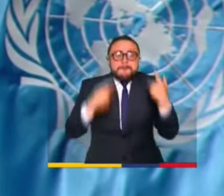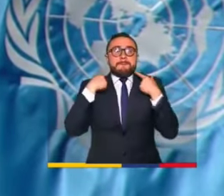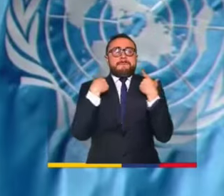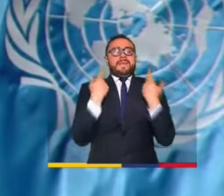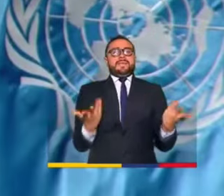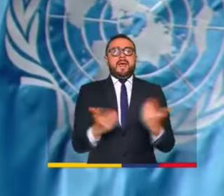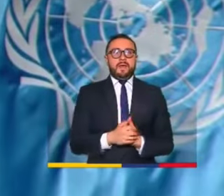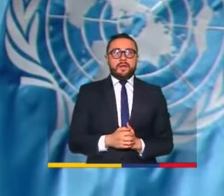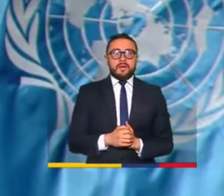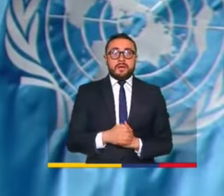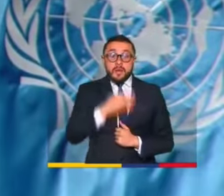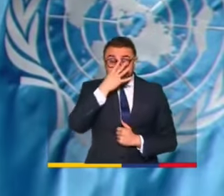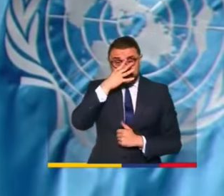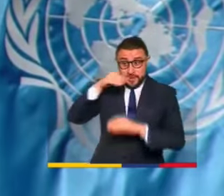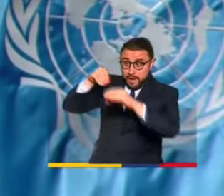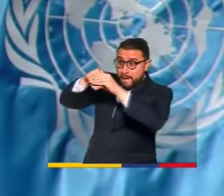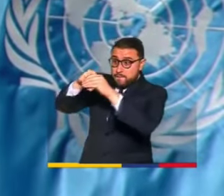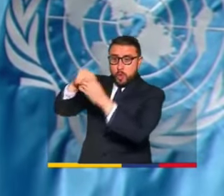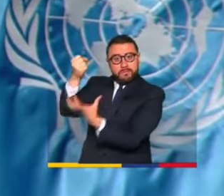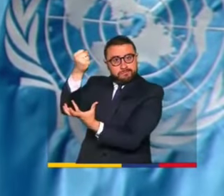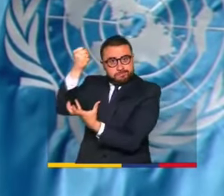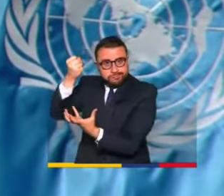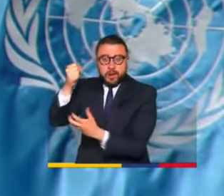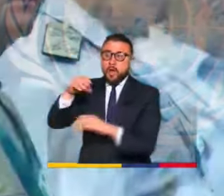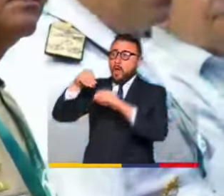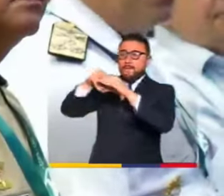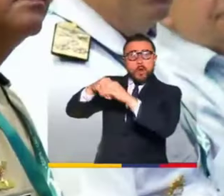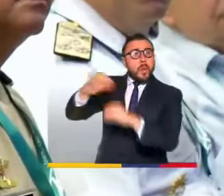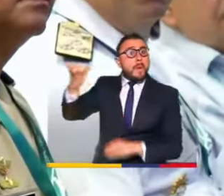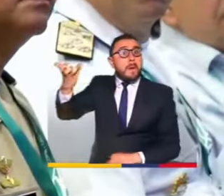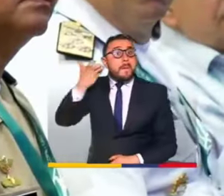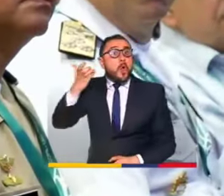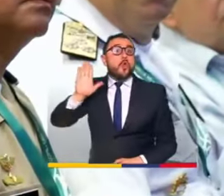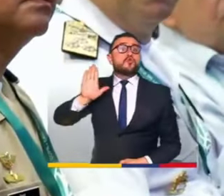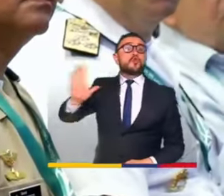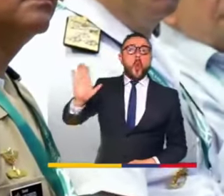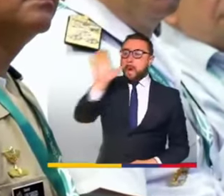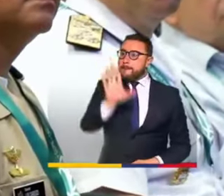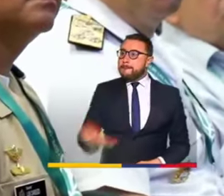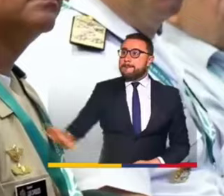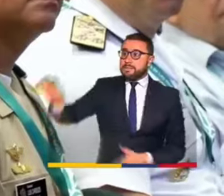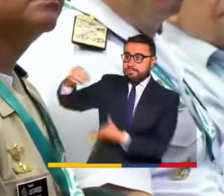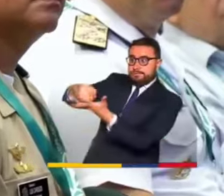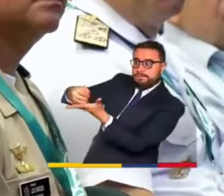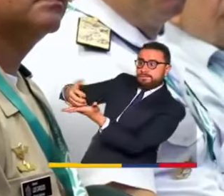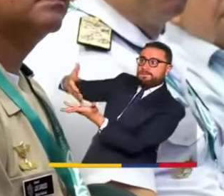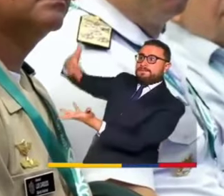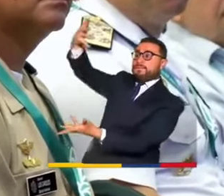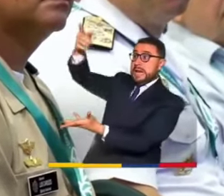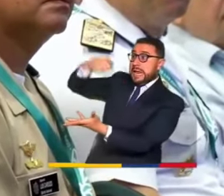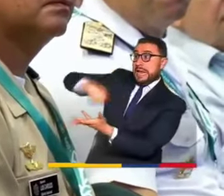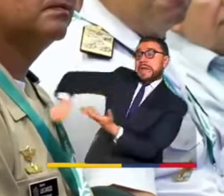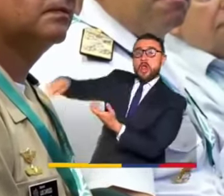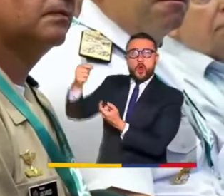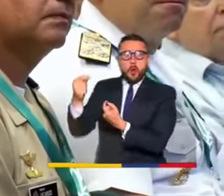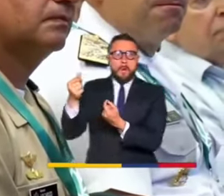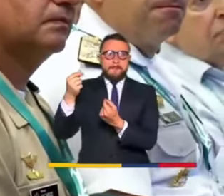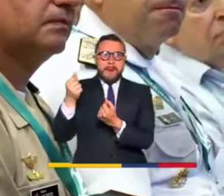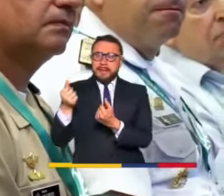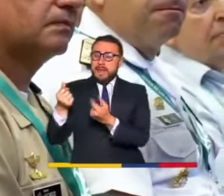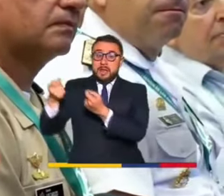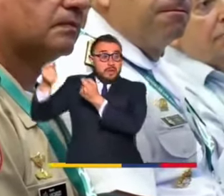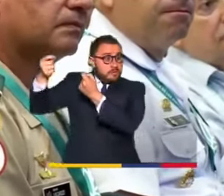los fondos de pensiones de los países ricos cimentan su rentabilidad en